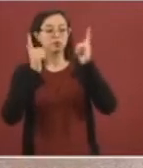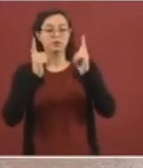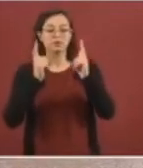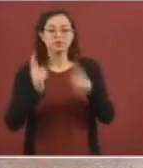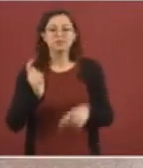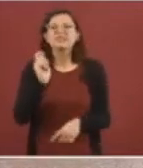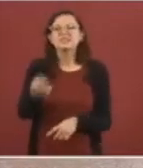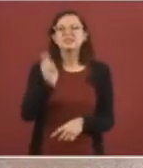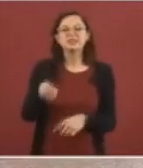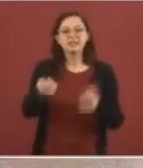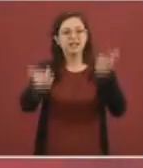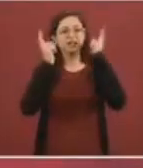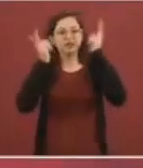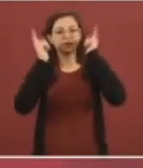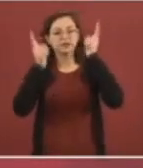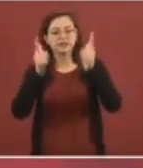esperanza?